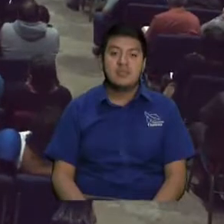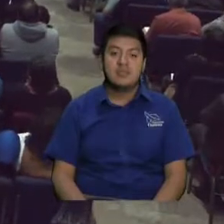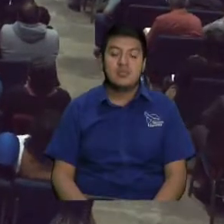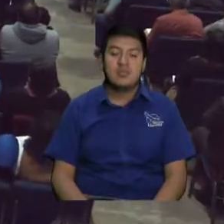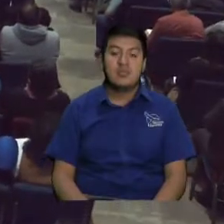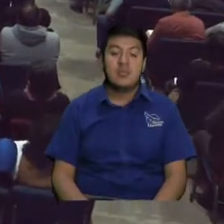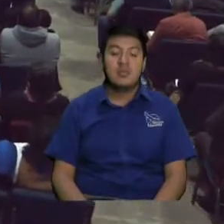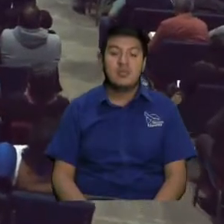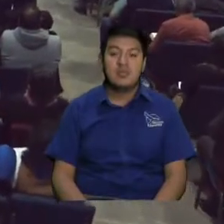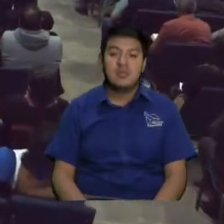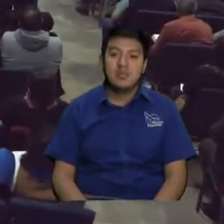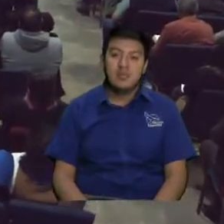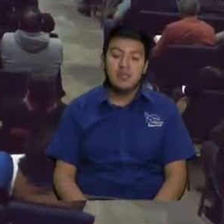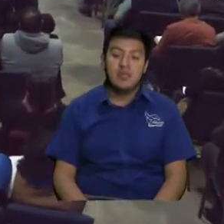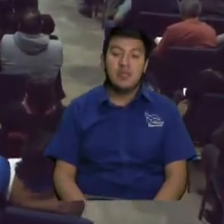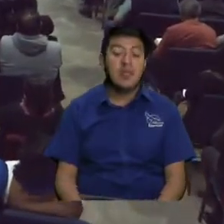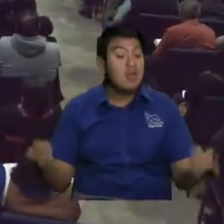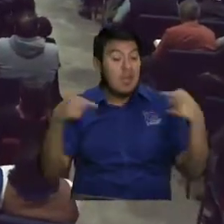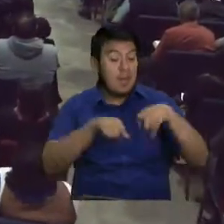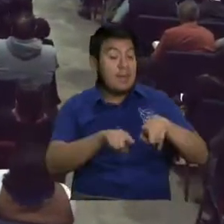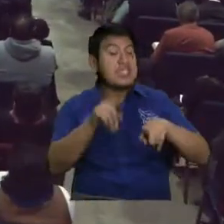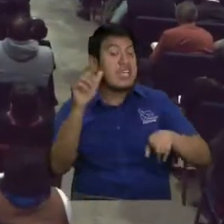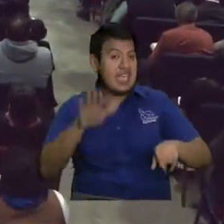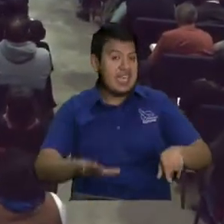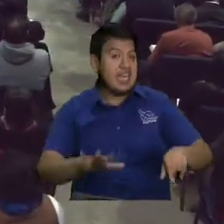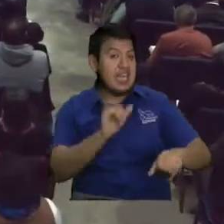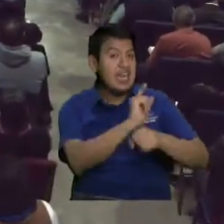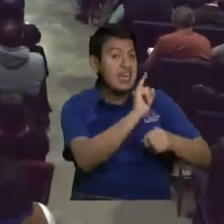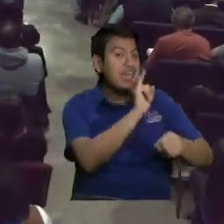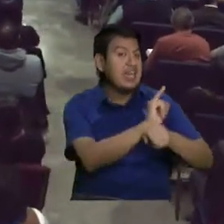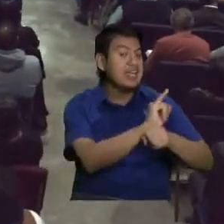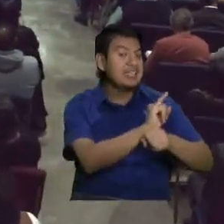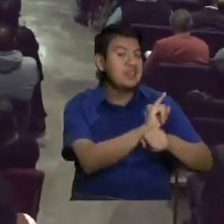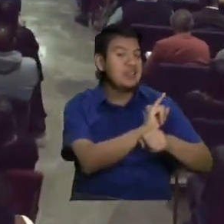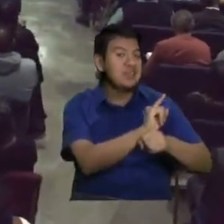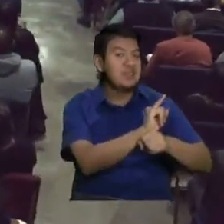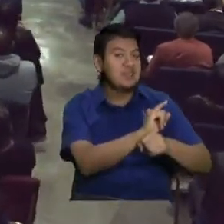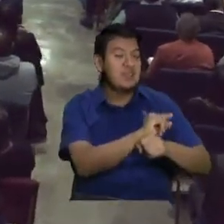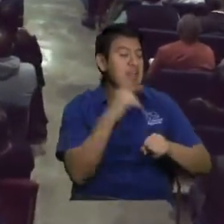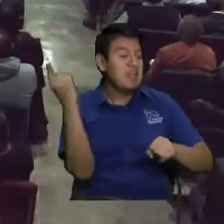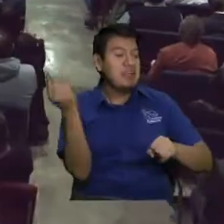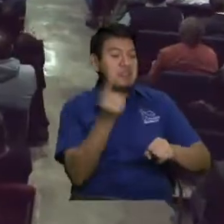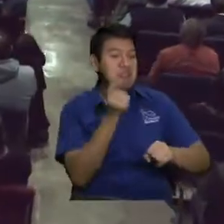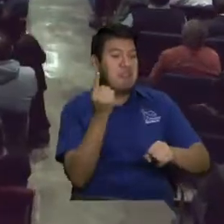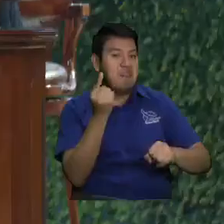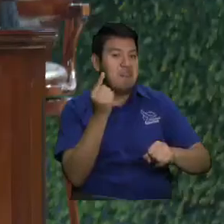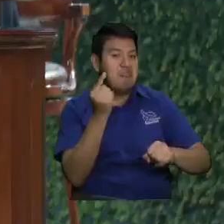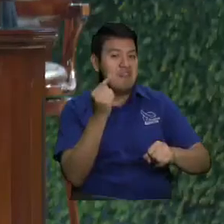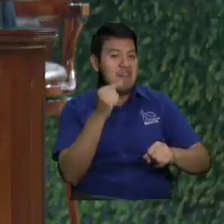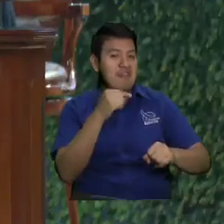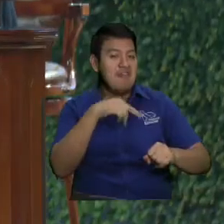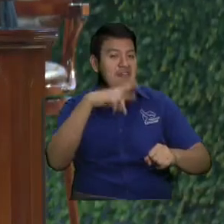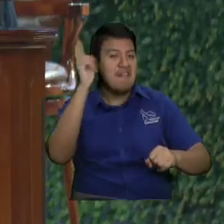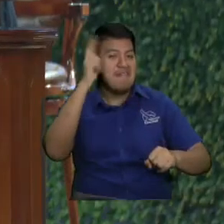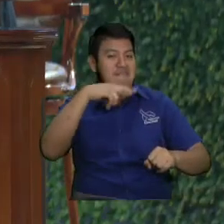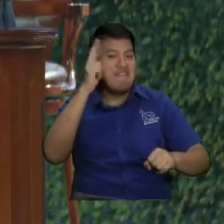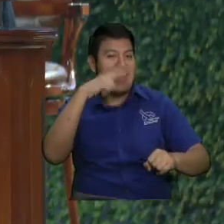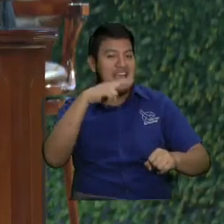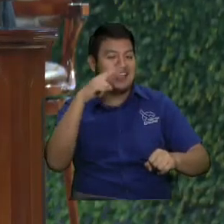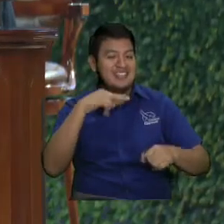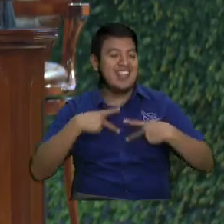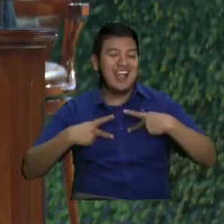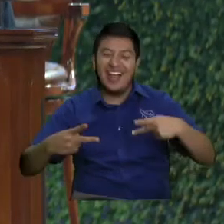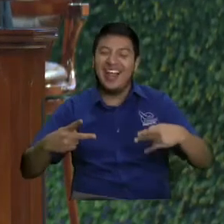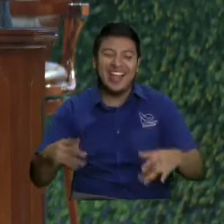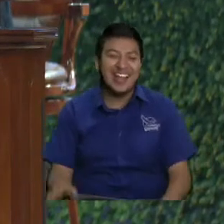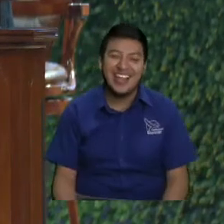Lo que pasa que aquí en la iglesia solo feas hay. reprendo, usted está